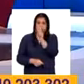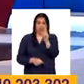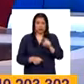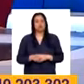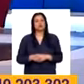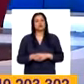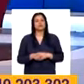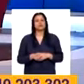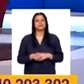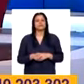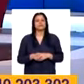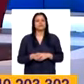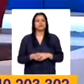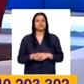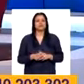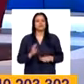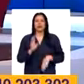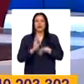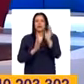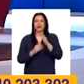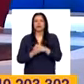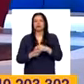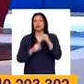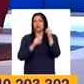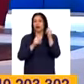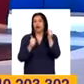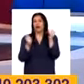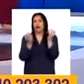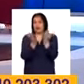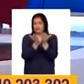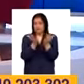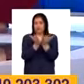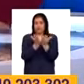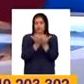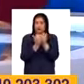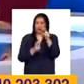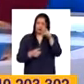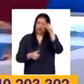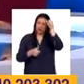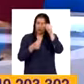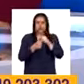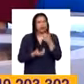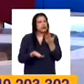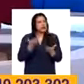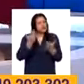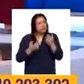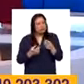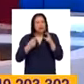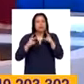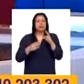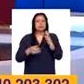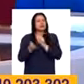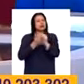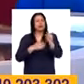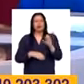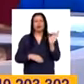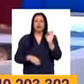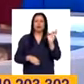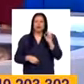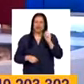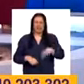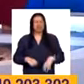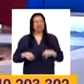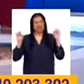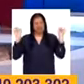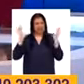pico de fallecidos fue en el mes de abril. Ustedes recordarán que en algún momento estábamos en febrero y decían es el peor momento